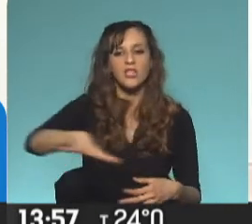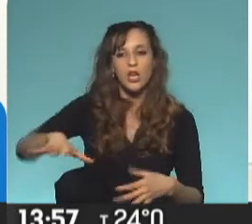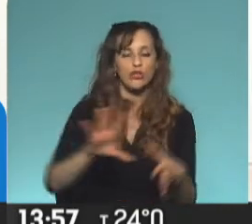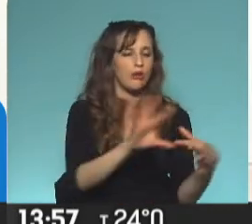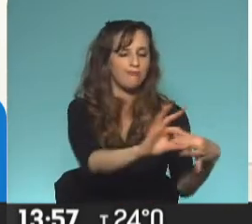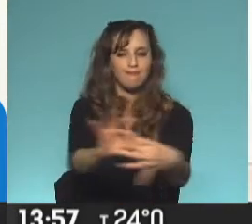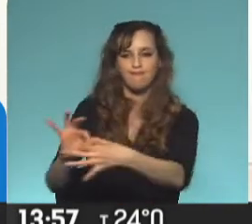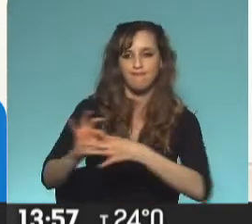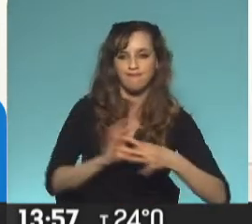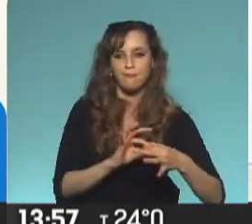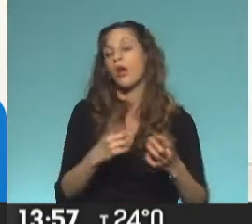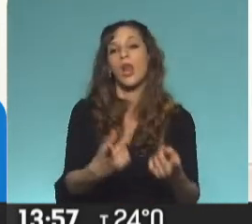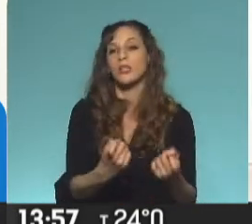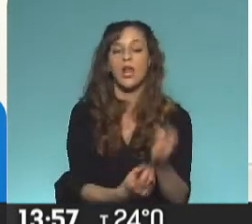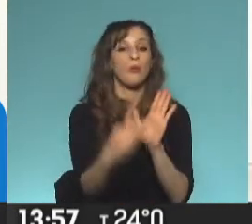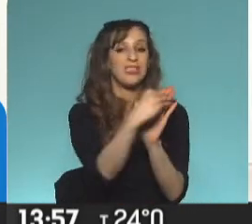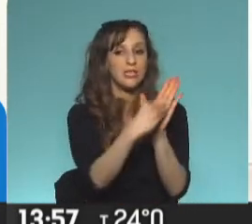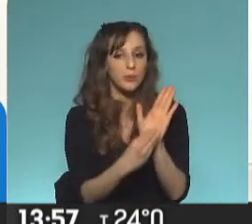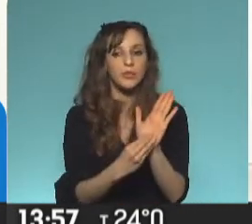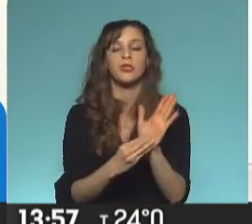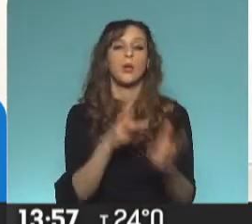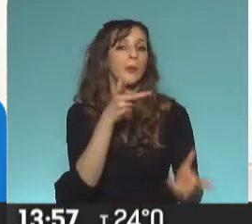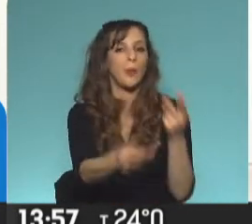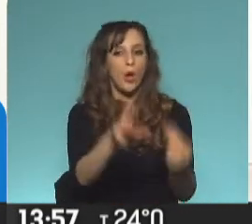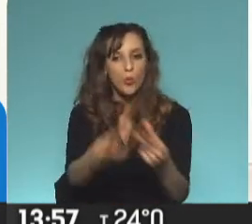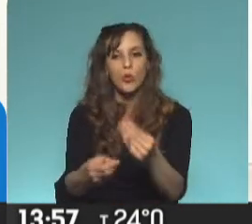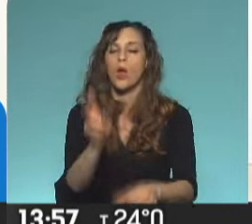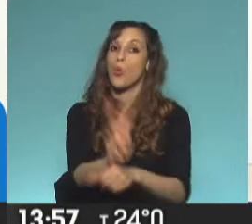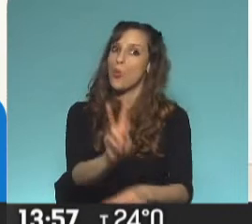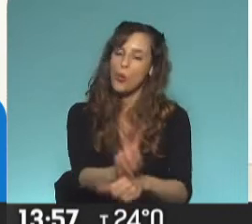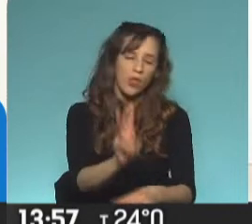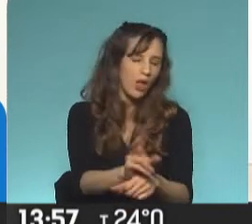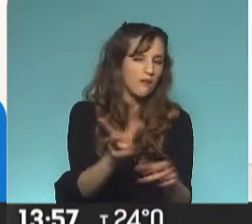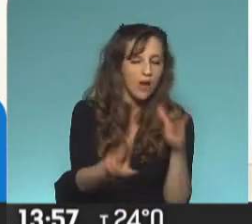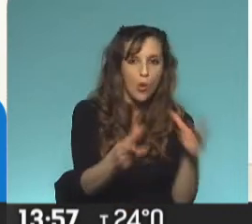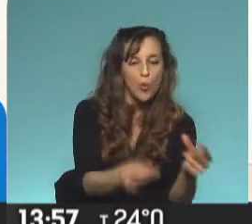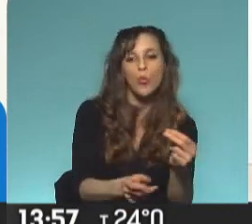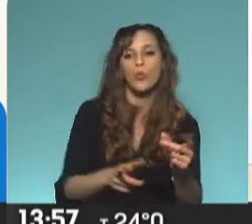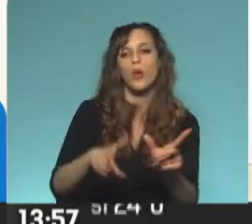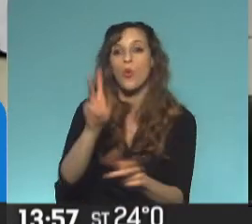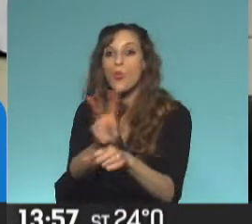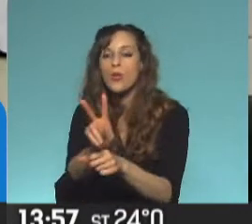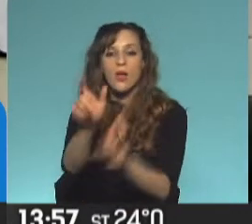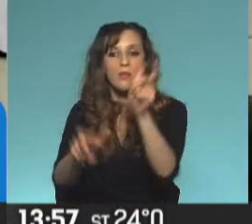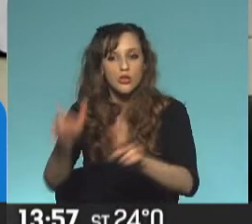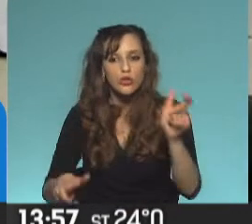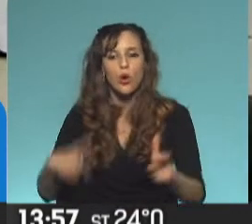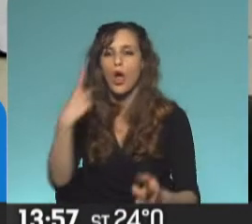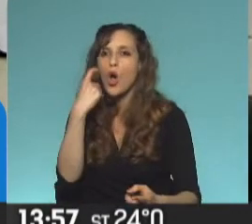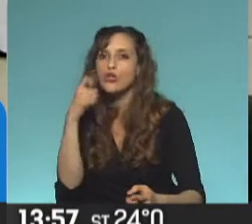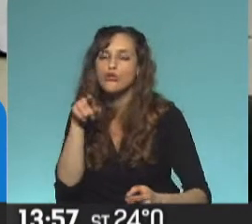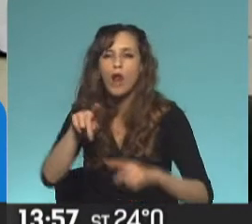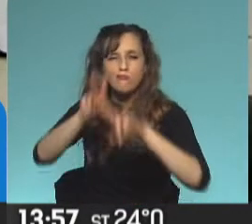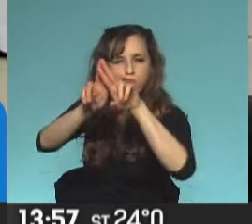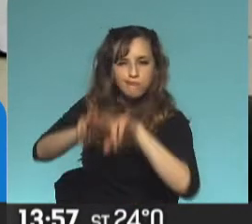inscribir poner en marcha la vacunación cuidar las vacunas cuidar a la gente hacer un seguimiento de los vacunados es decir